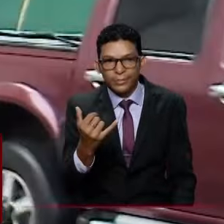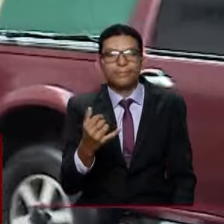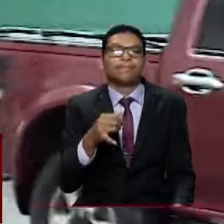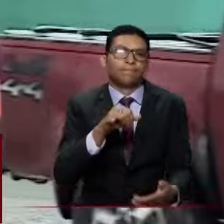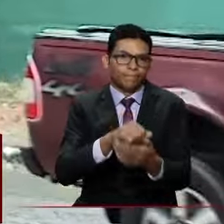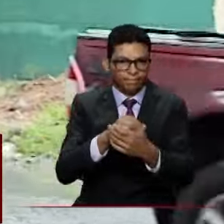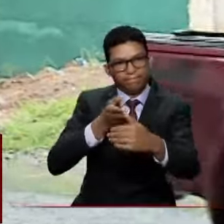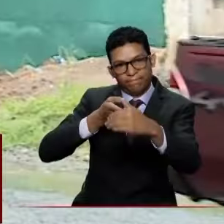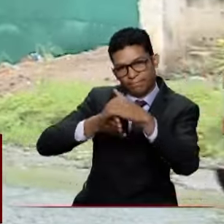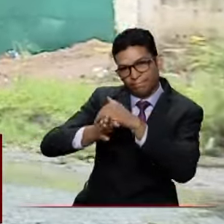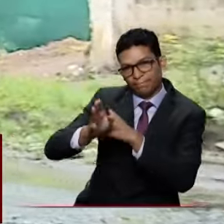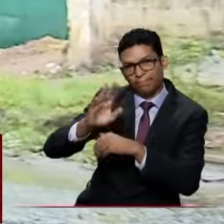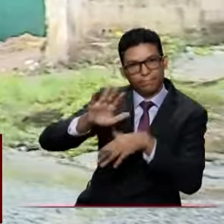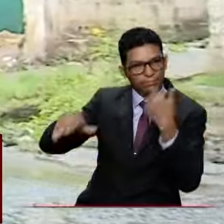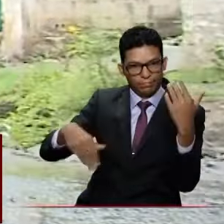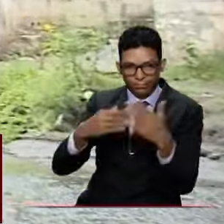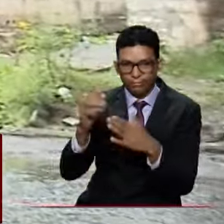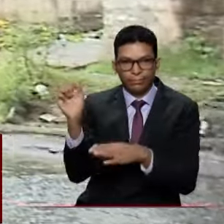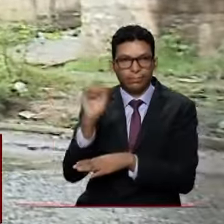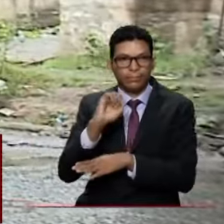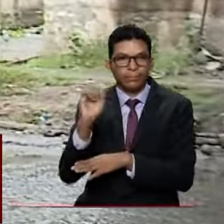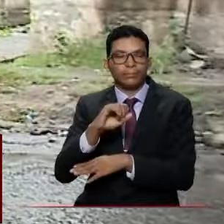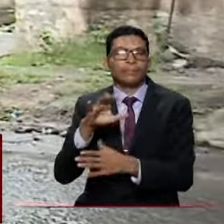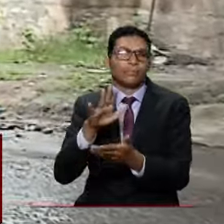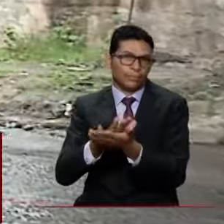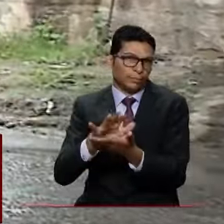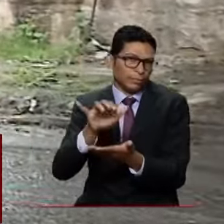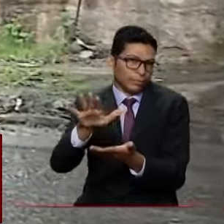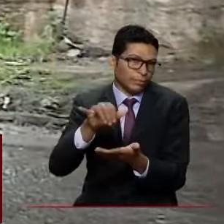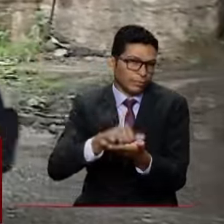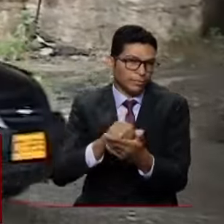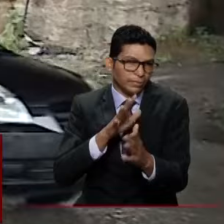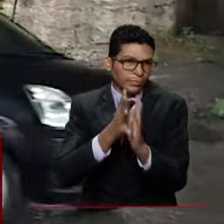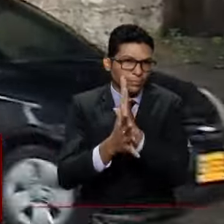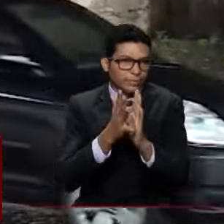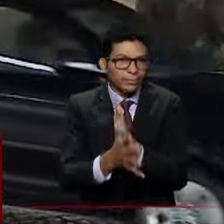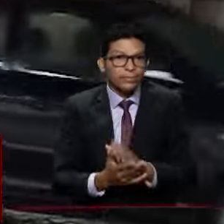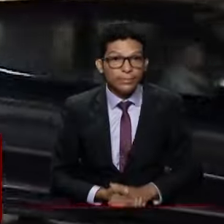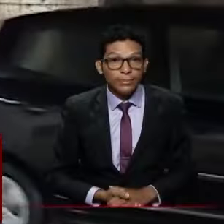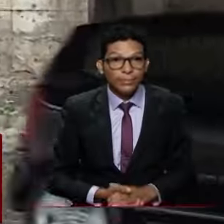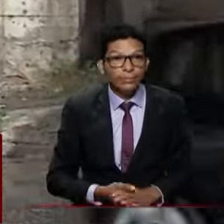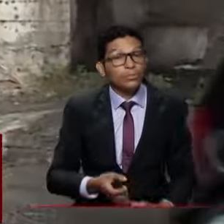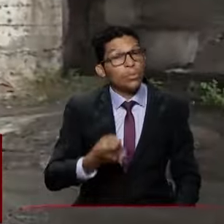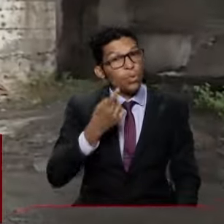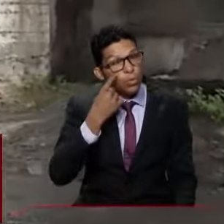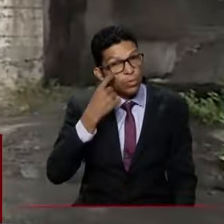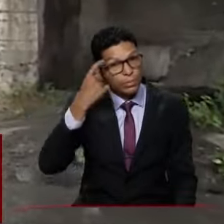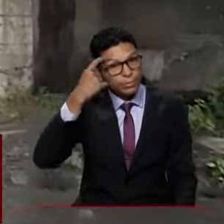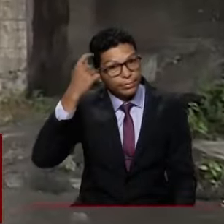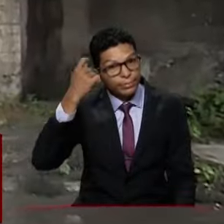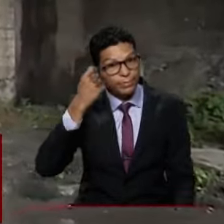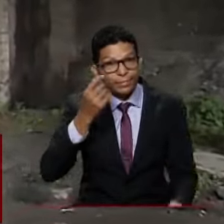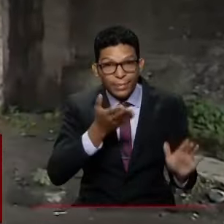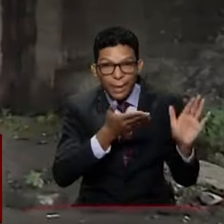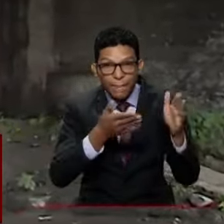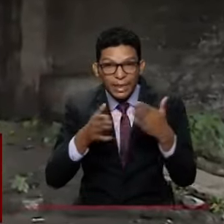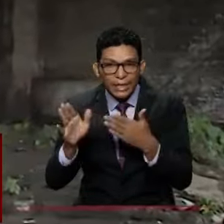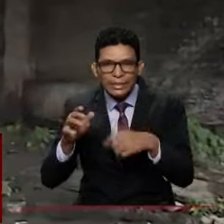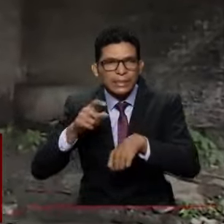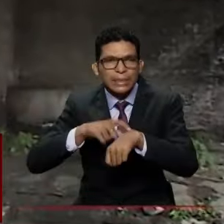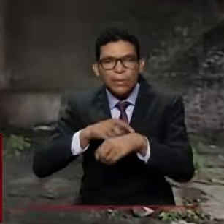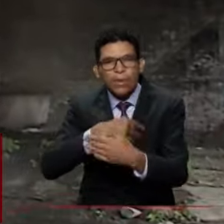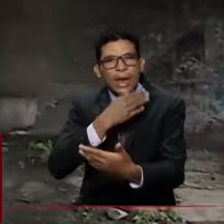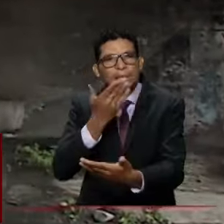van a ingresar todos los vehículos hacia las urbanizaciones en mención. Hay que tener en cuenta algo y es que este plan de desvíos tendrá una